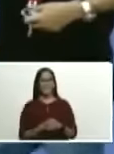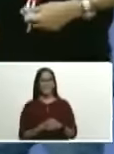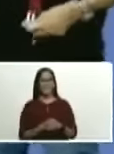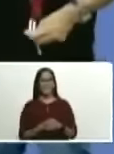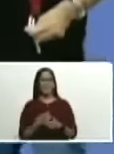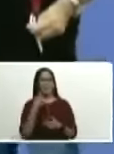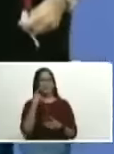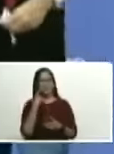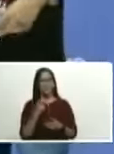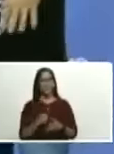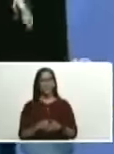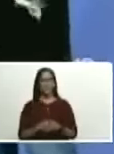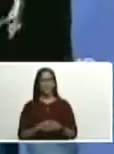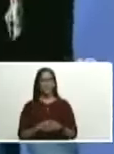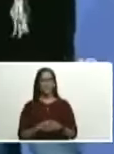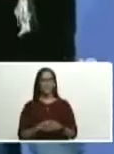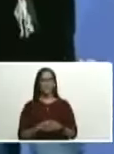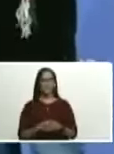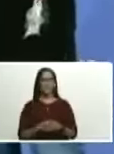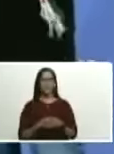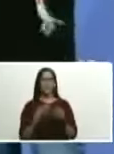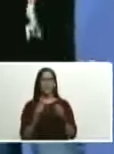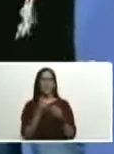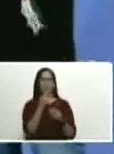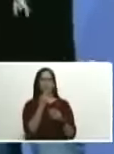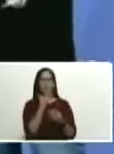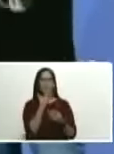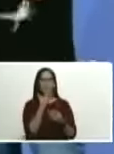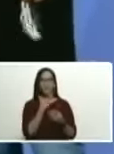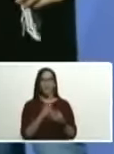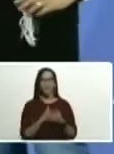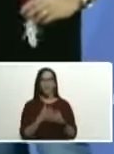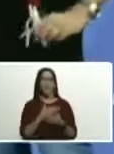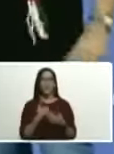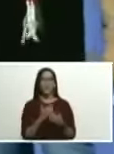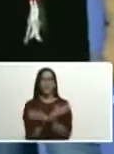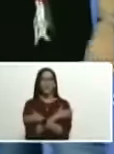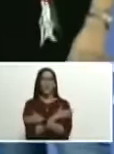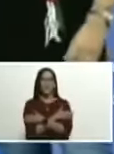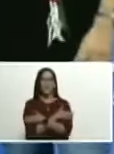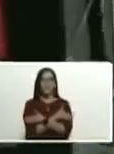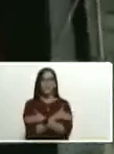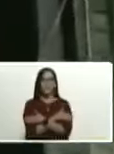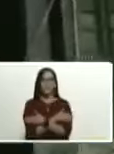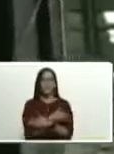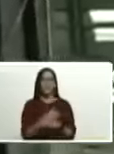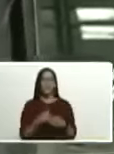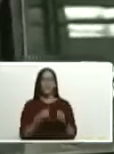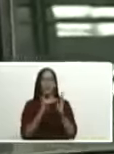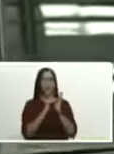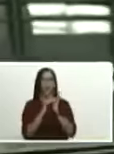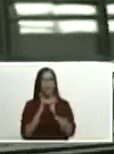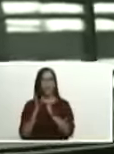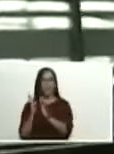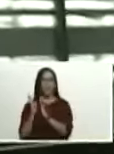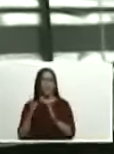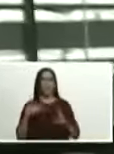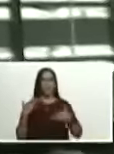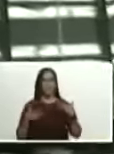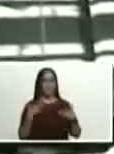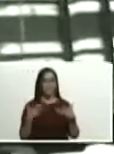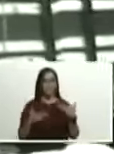Miren, muy bello. Quiero felicitar a los organizadores de este